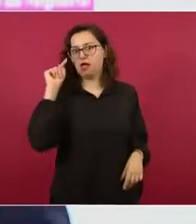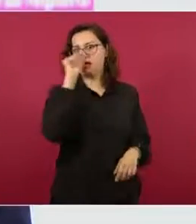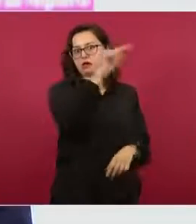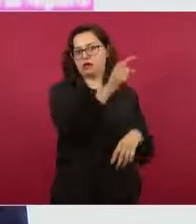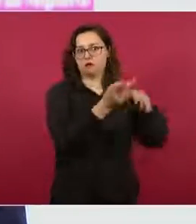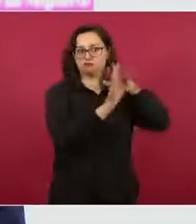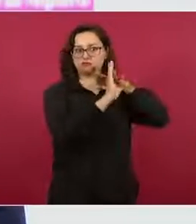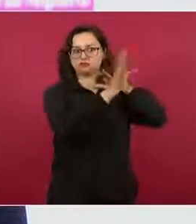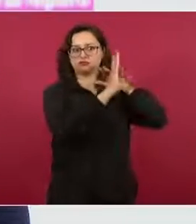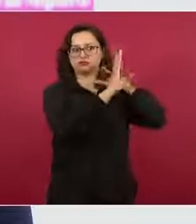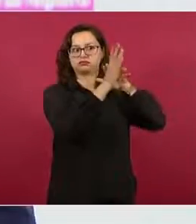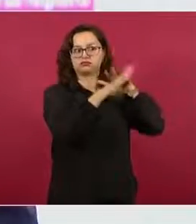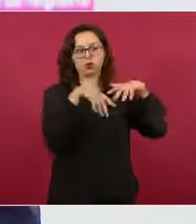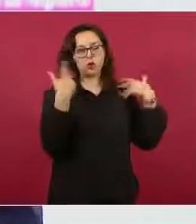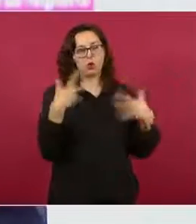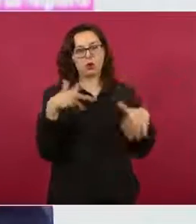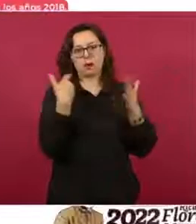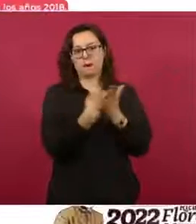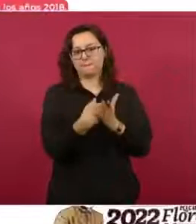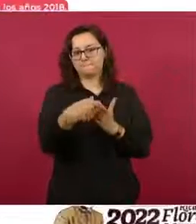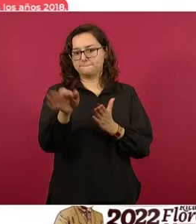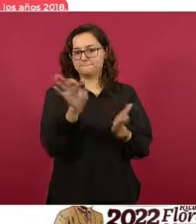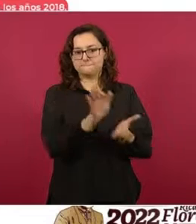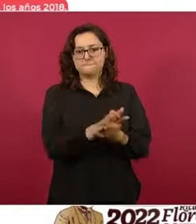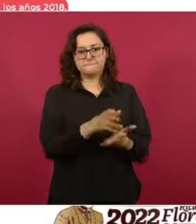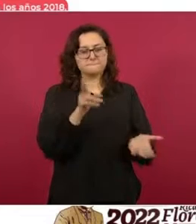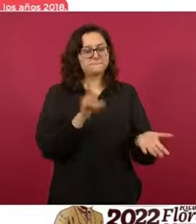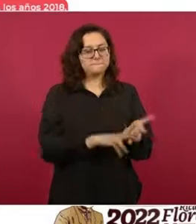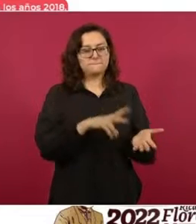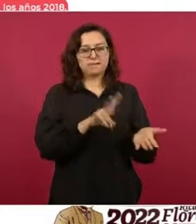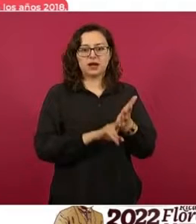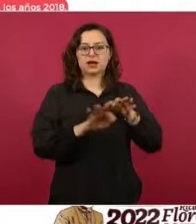desde Estados Unidos con su trabajo mandan en promedio